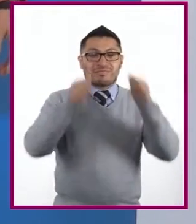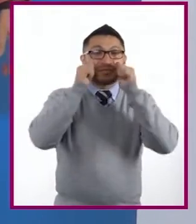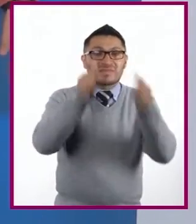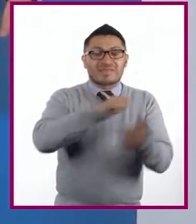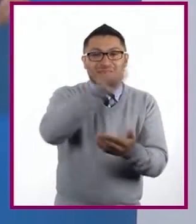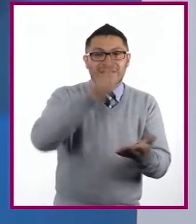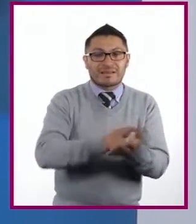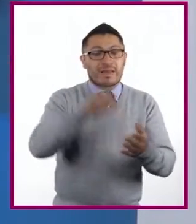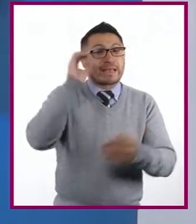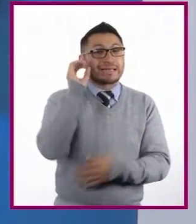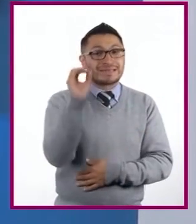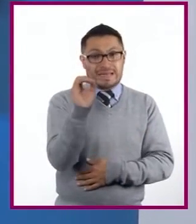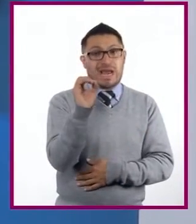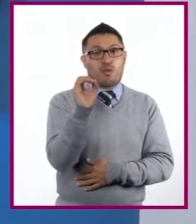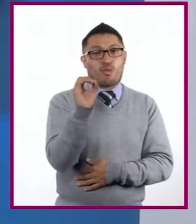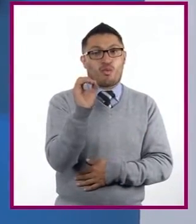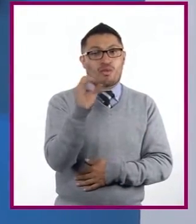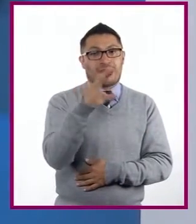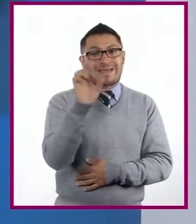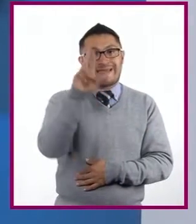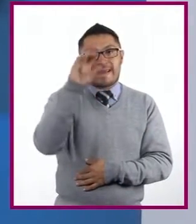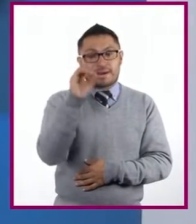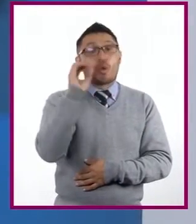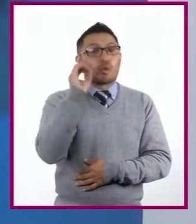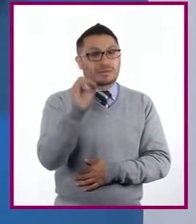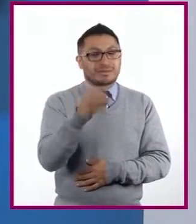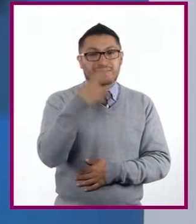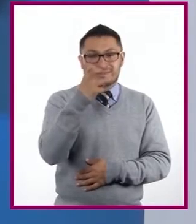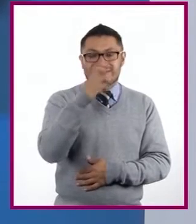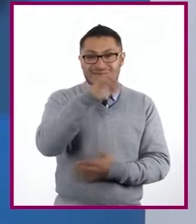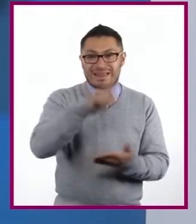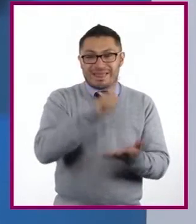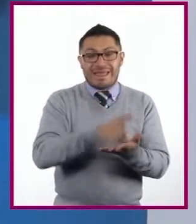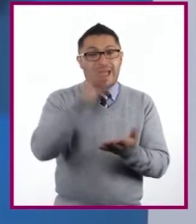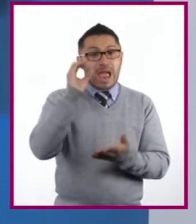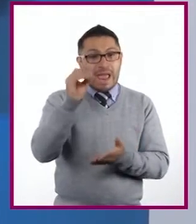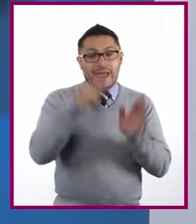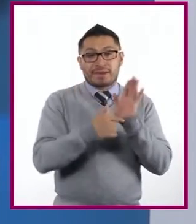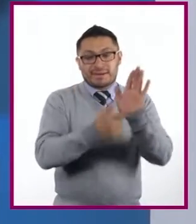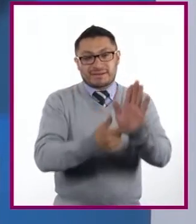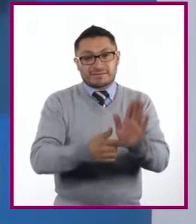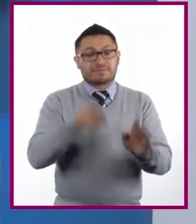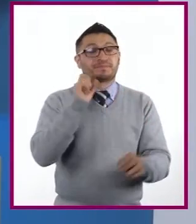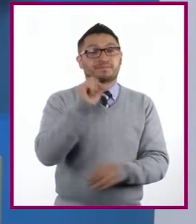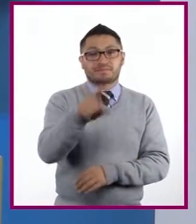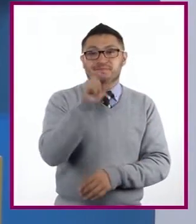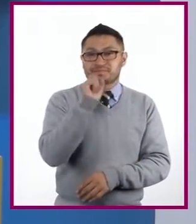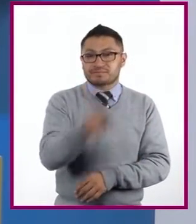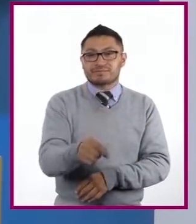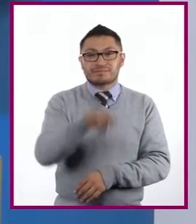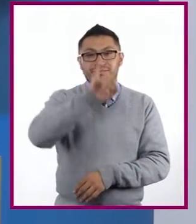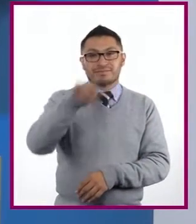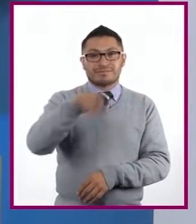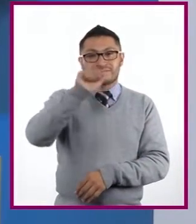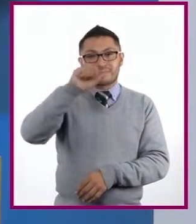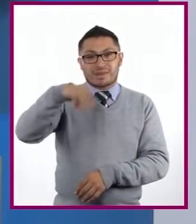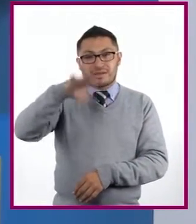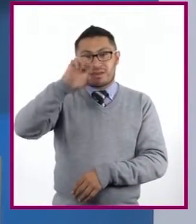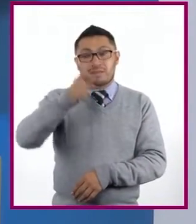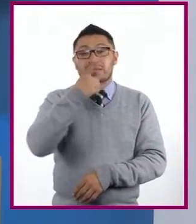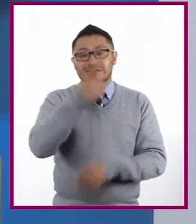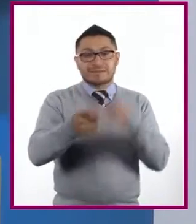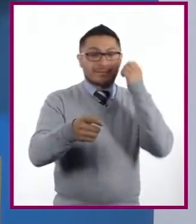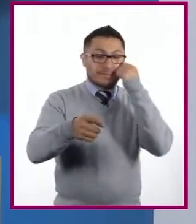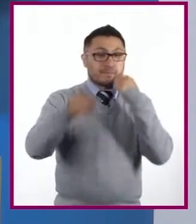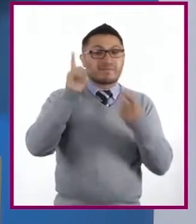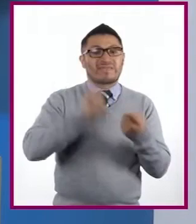ley cero. Esta es la ley cero de la termodinámica, dicha por el mismísimo James Clerk Maxwell, quien